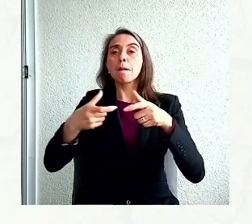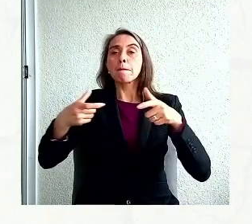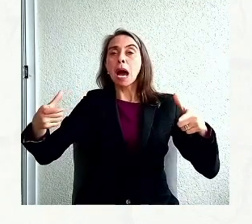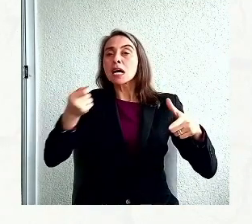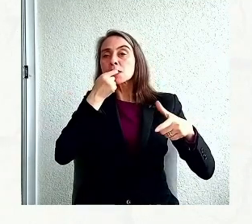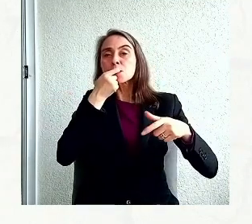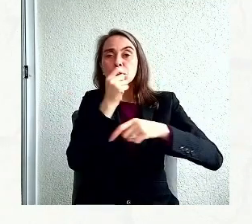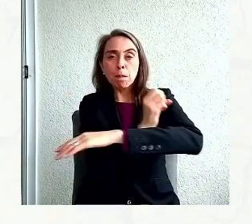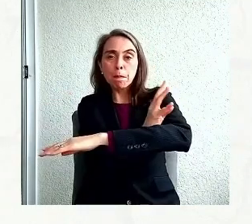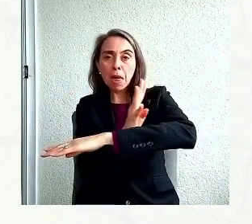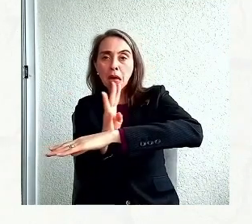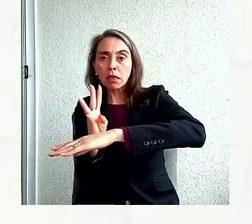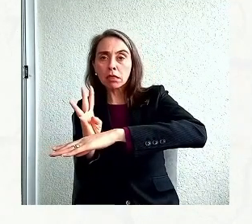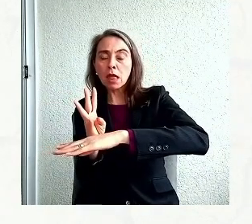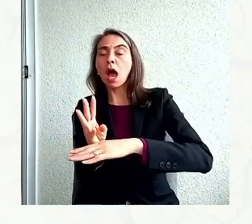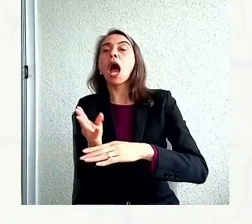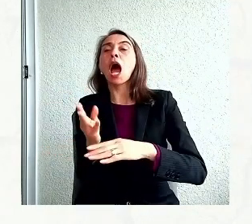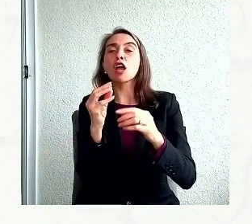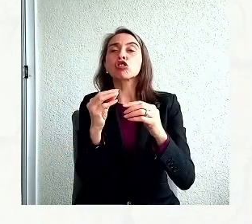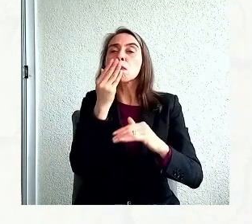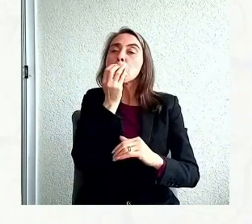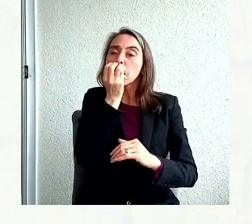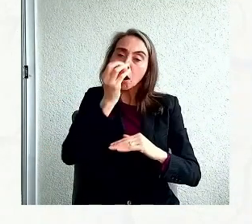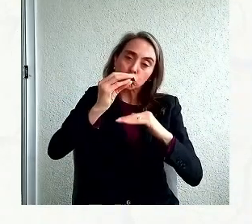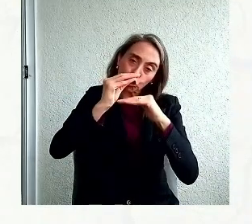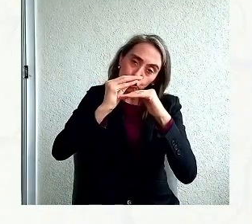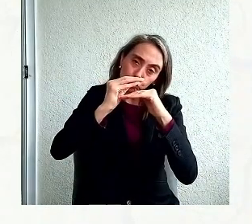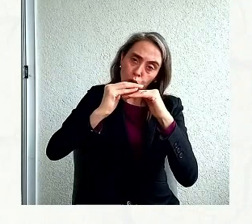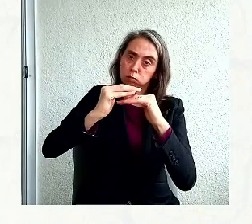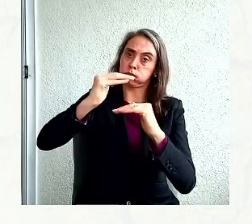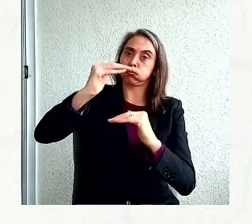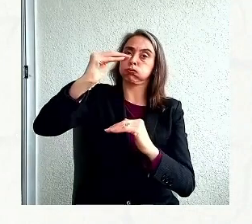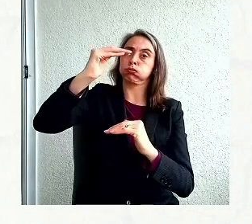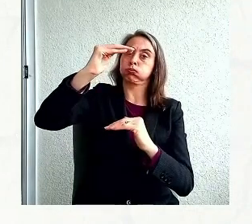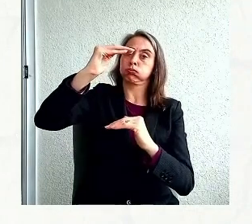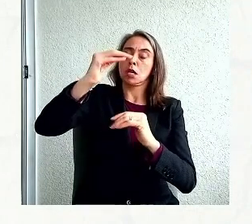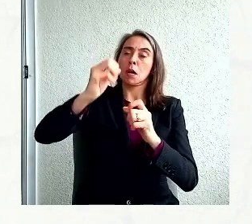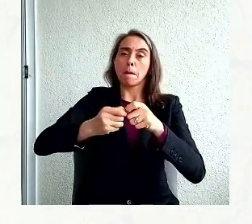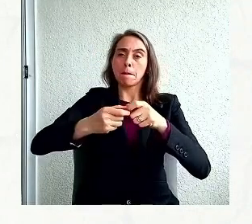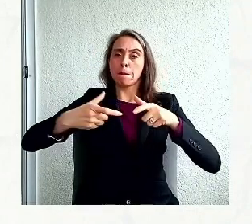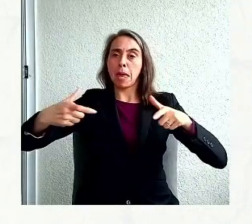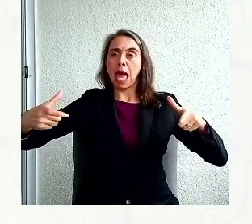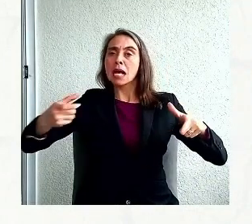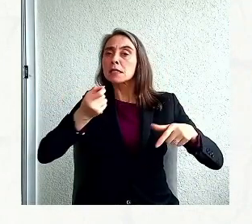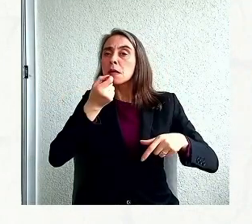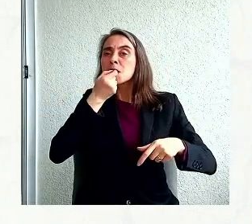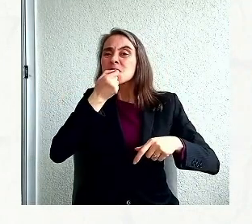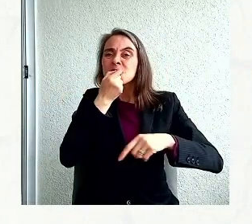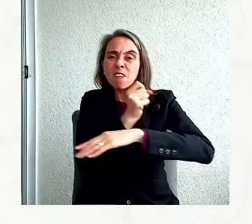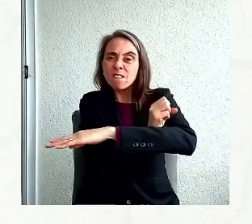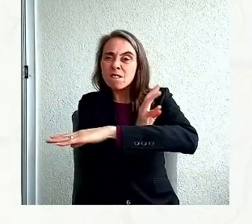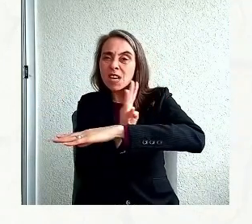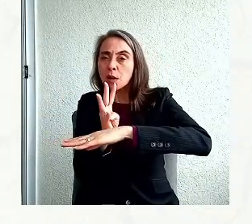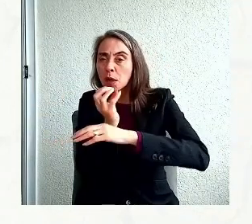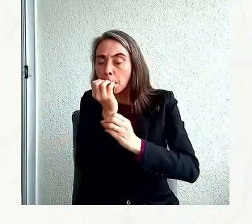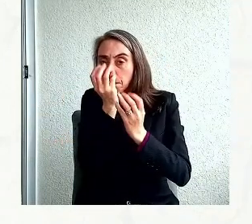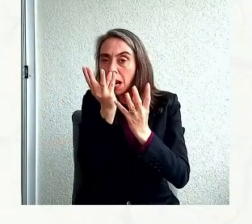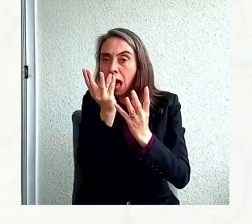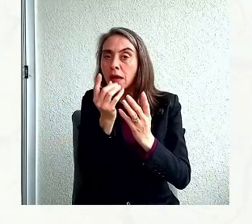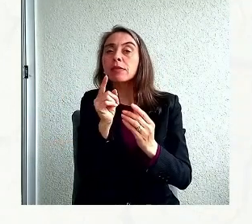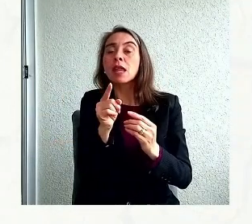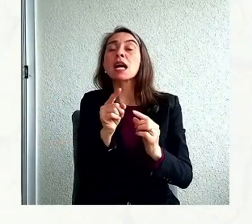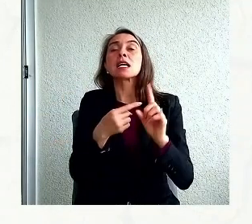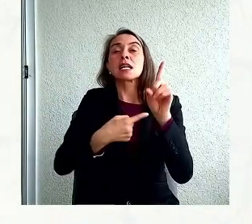lo que indica que este calentamiento está impactando en algunos casos favorablemente a estas